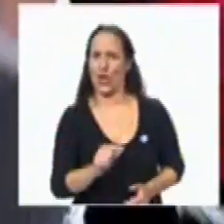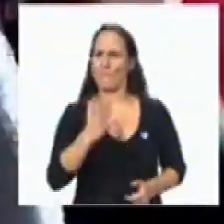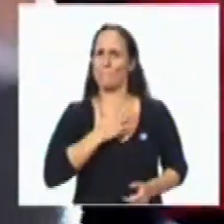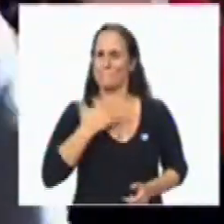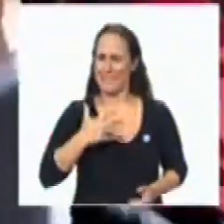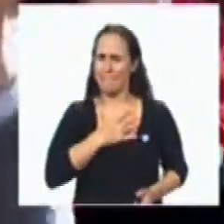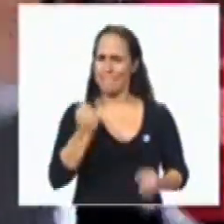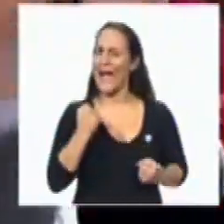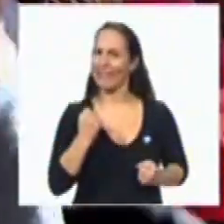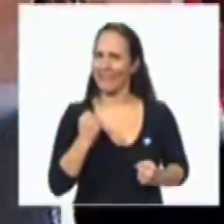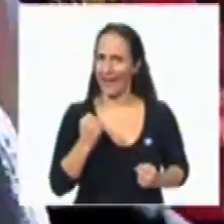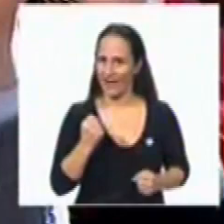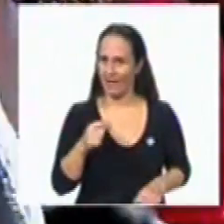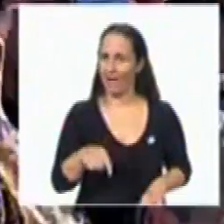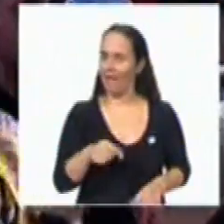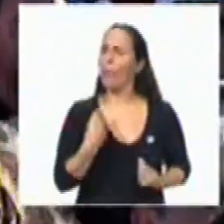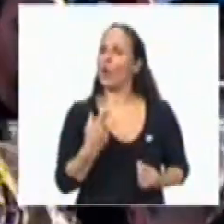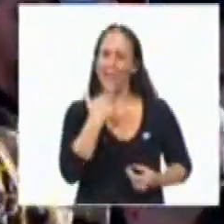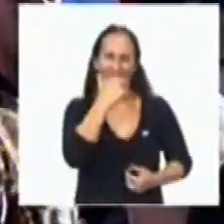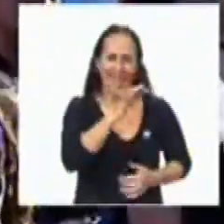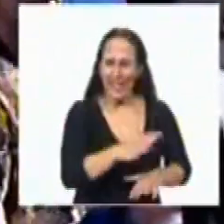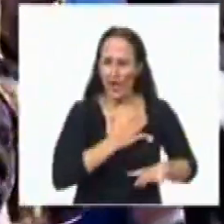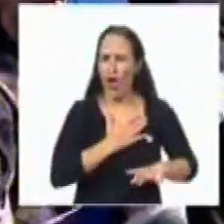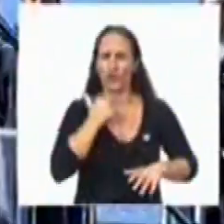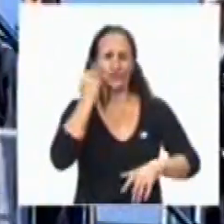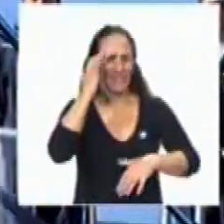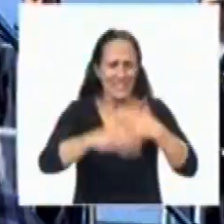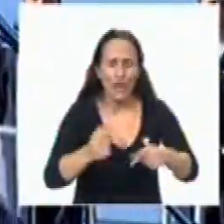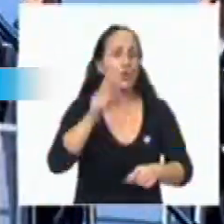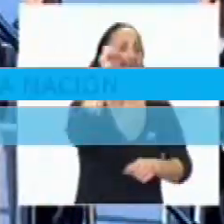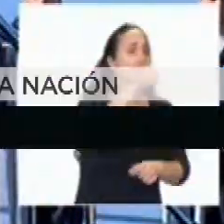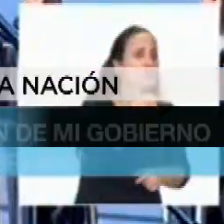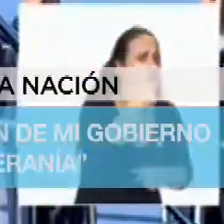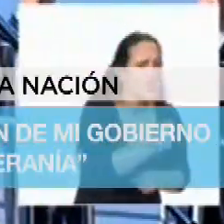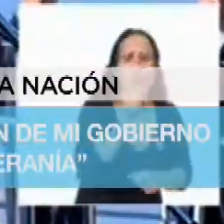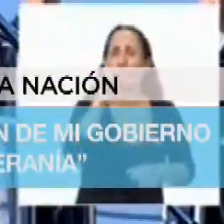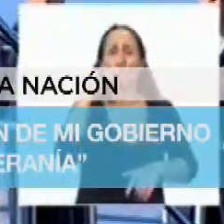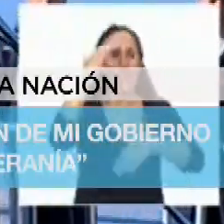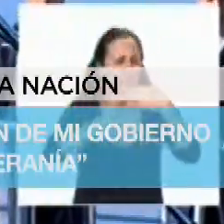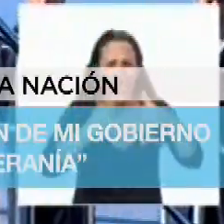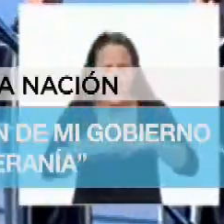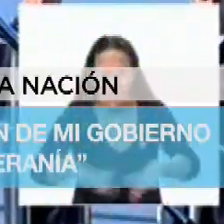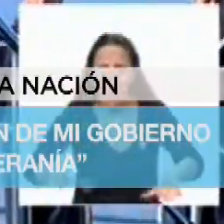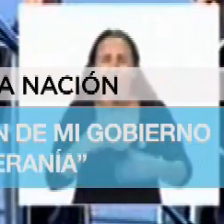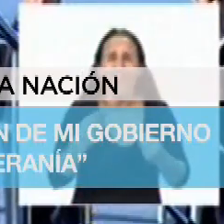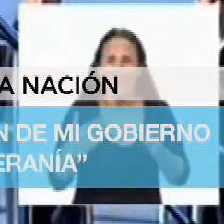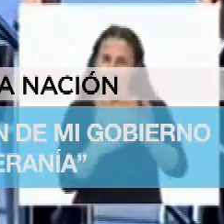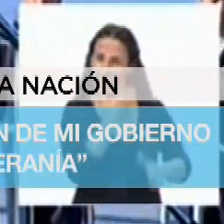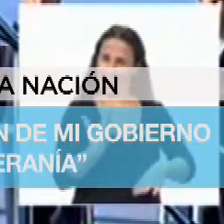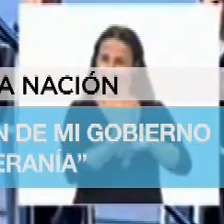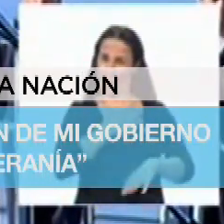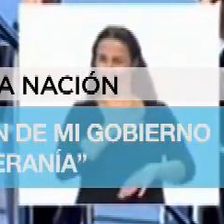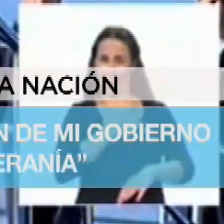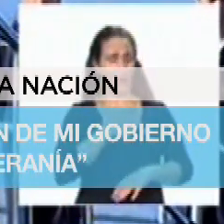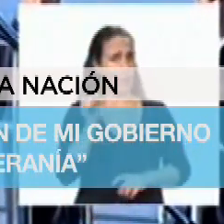Porque mis hijos, mis nietos, sus hijos y sus nietos no dependen de mi